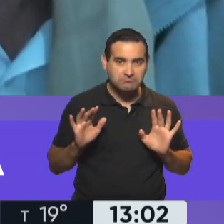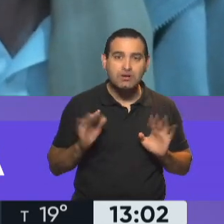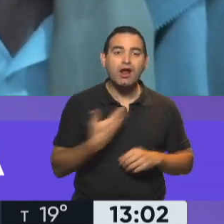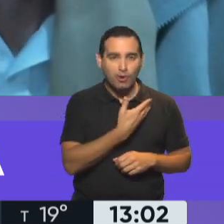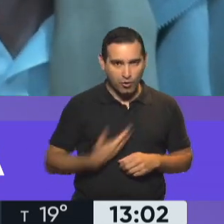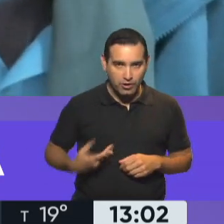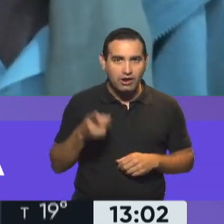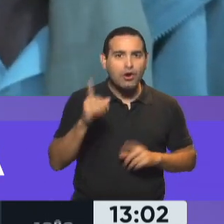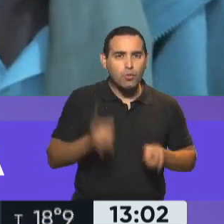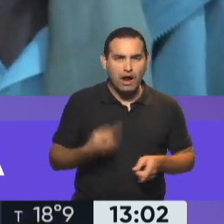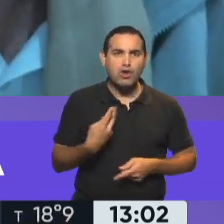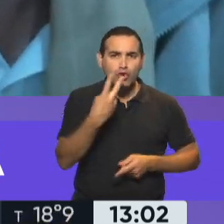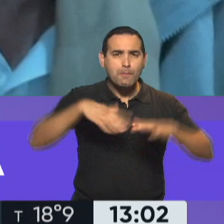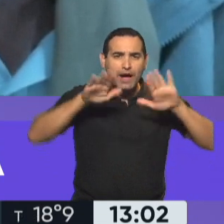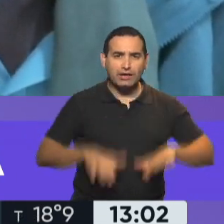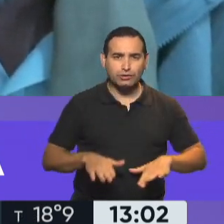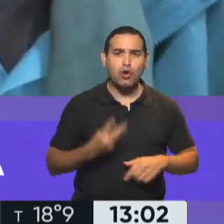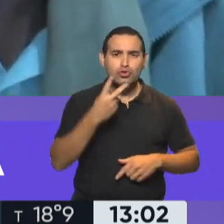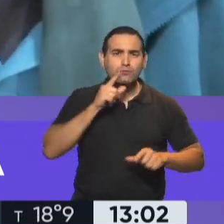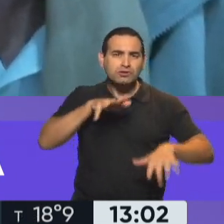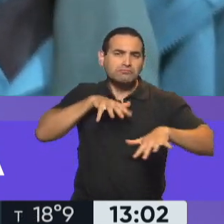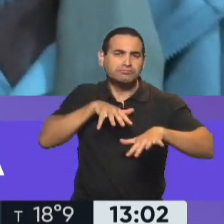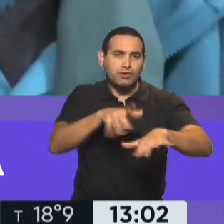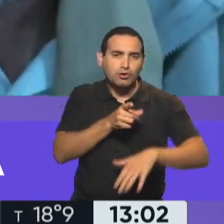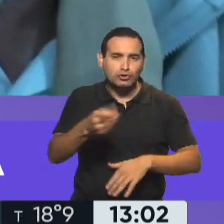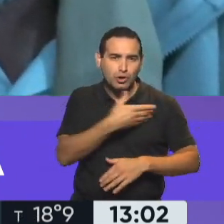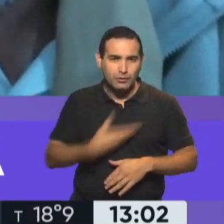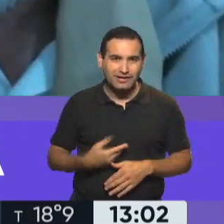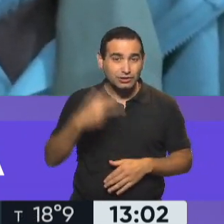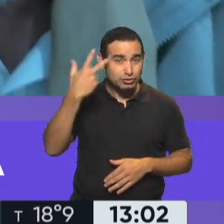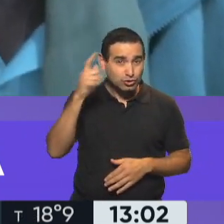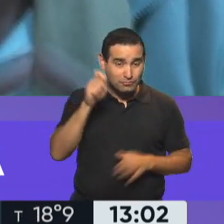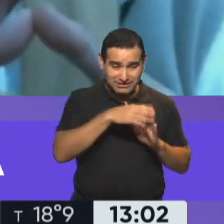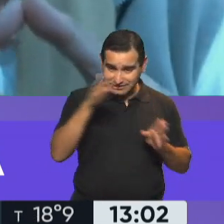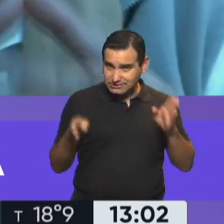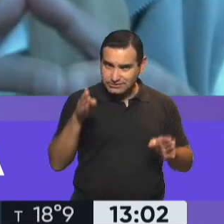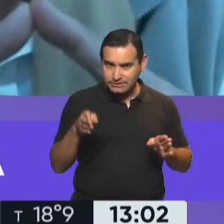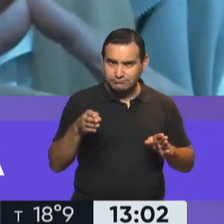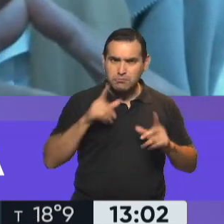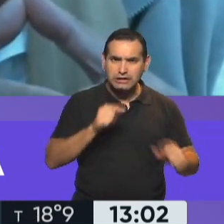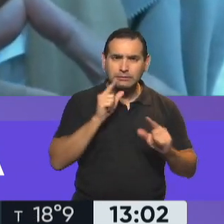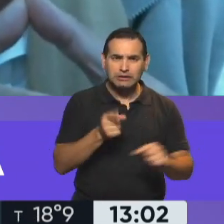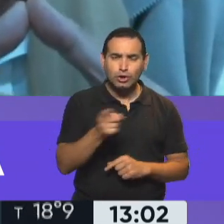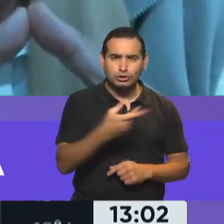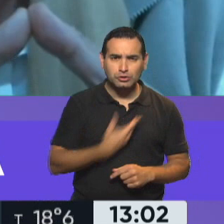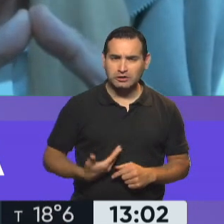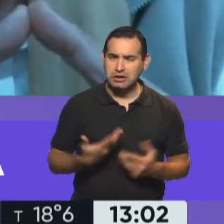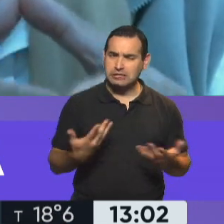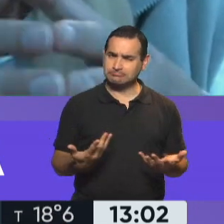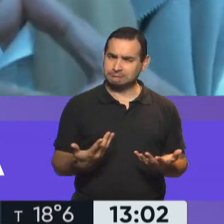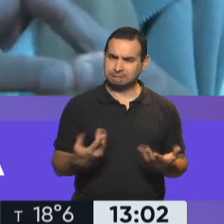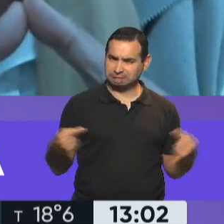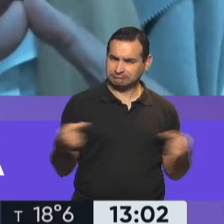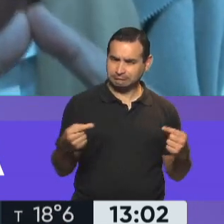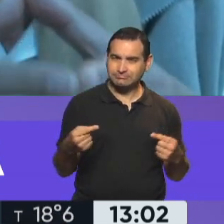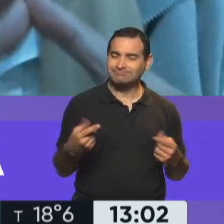le hicieron 2 paros y 2 movilizaciones en 18 meses. Y acá lo que intentamos mostrar es